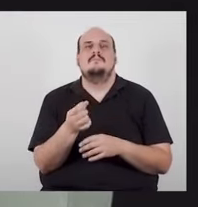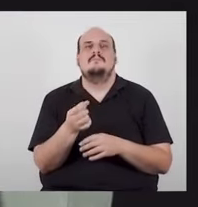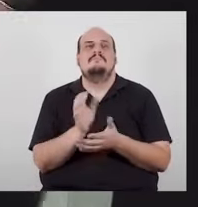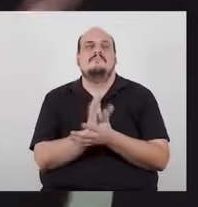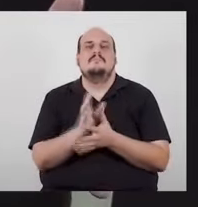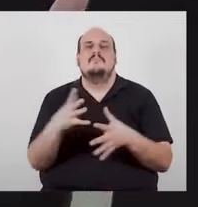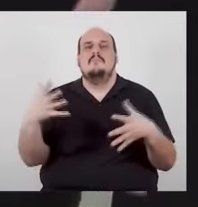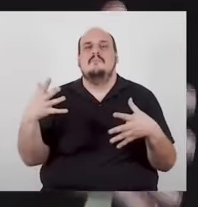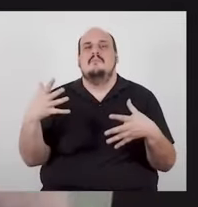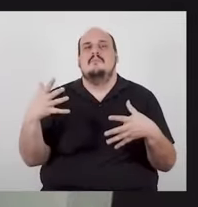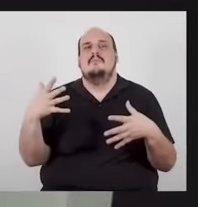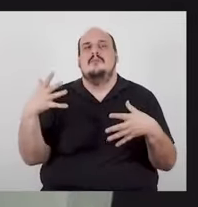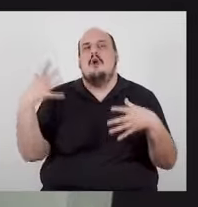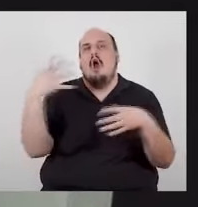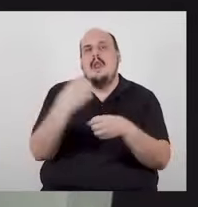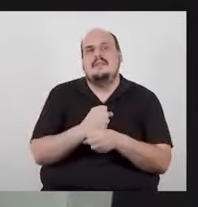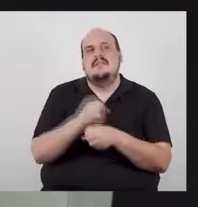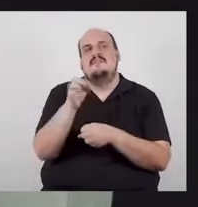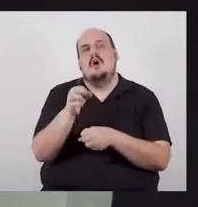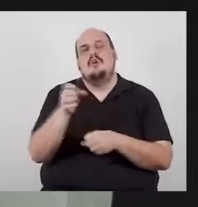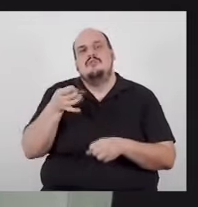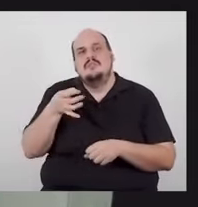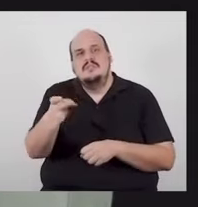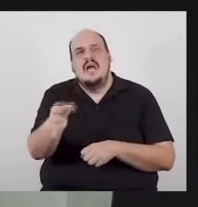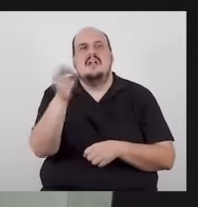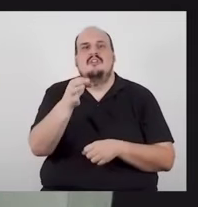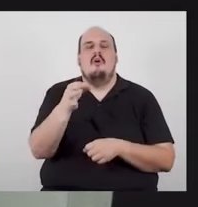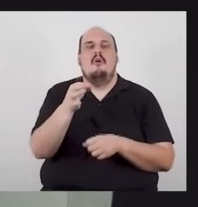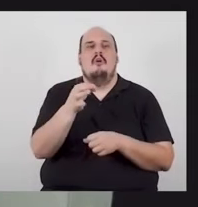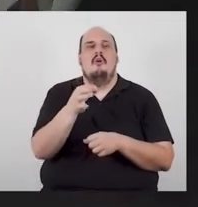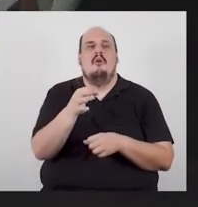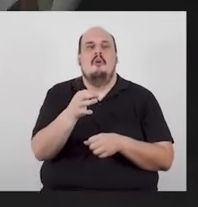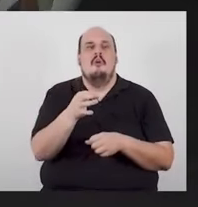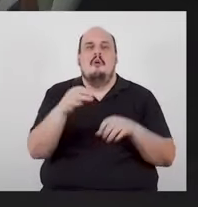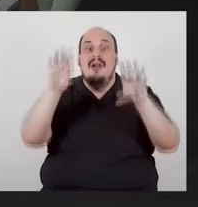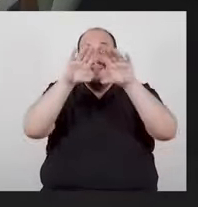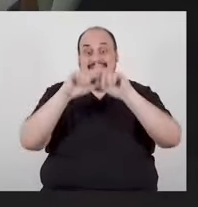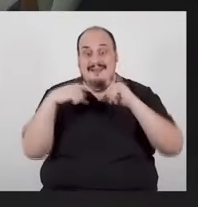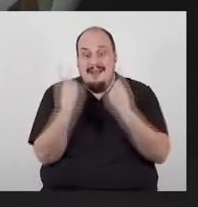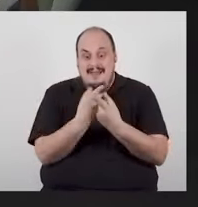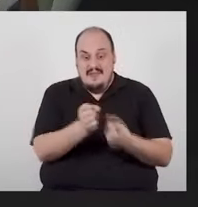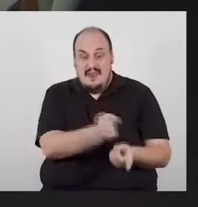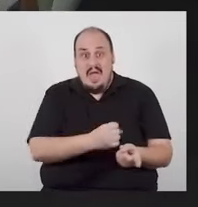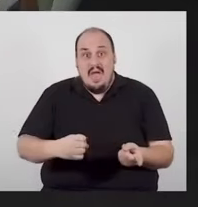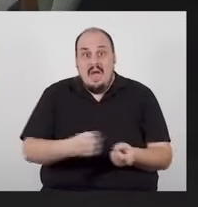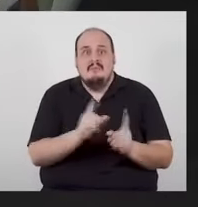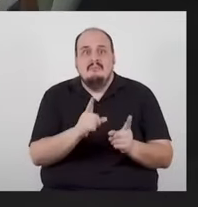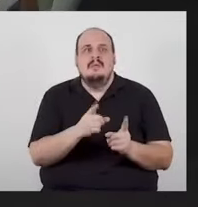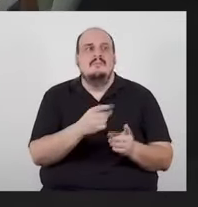Para el transporte de pasajeros, para el transporte de cargas. Y esto no es ponerle una presión, ¿no? Porque el transportista tiene una